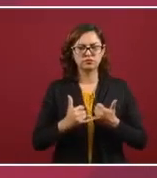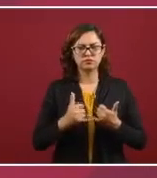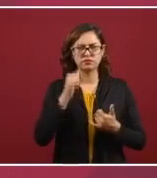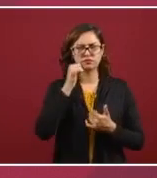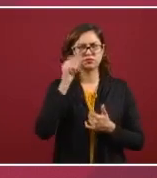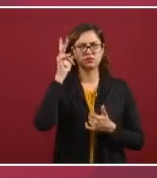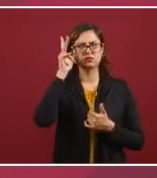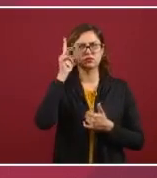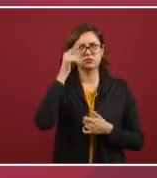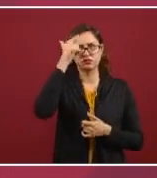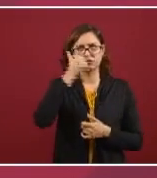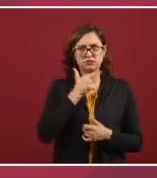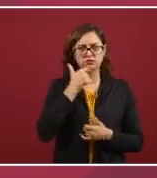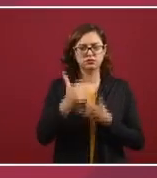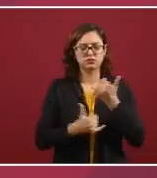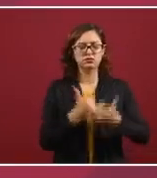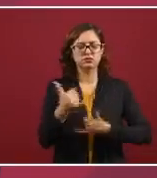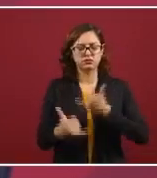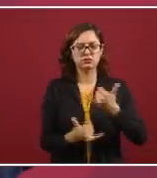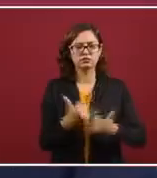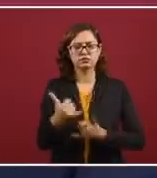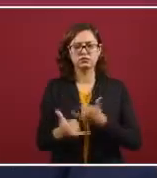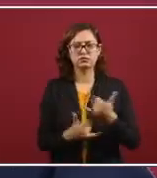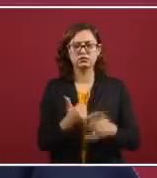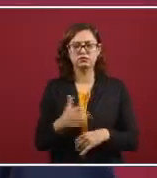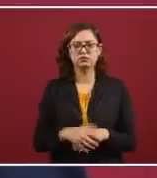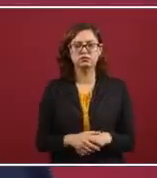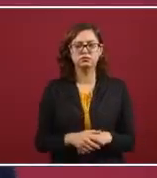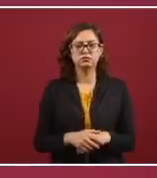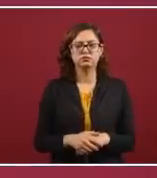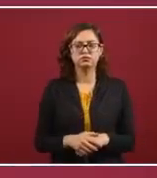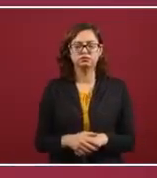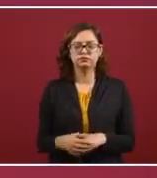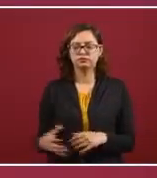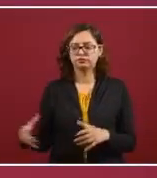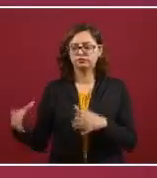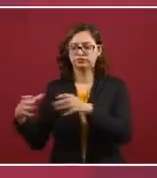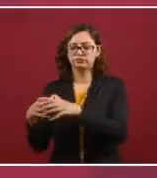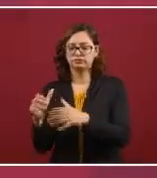antier, en la noche, de Astros con Yankees.